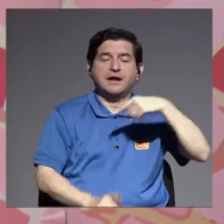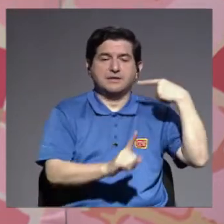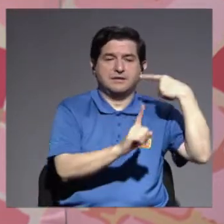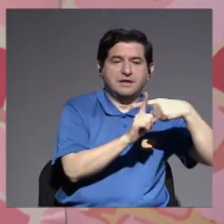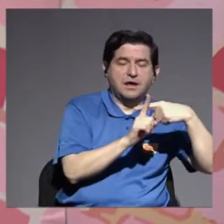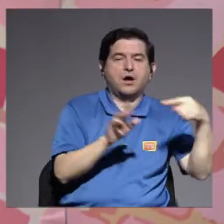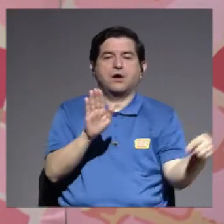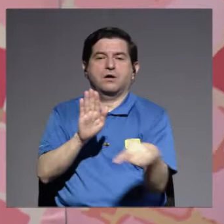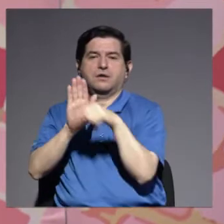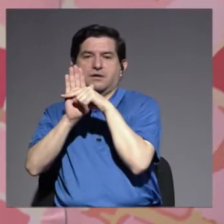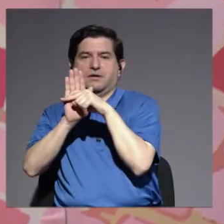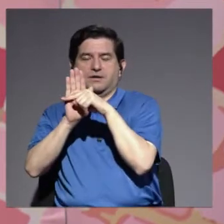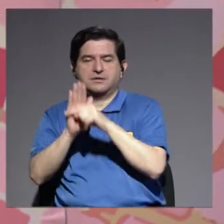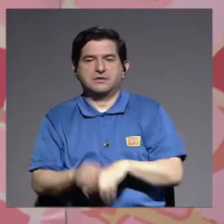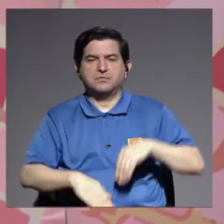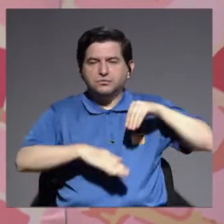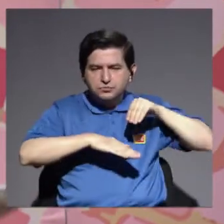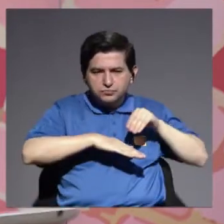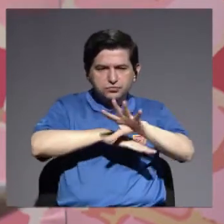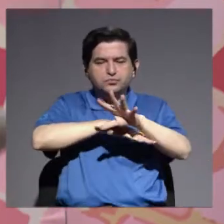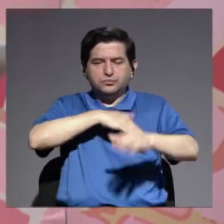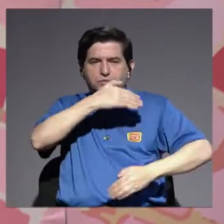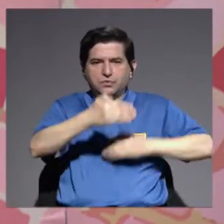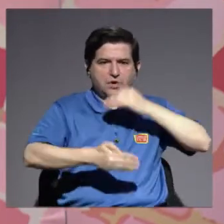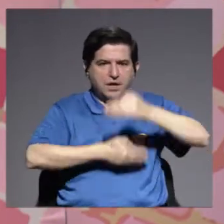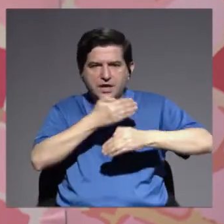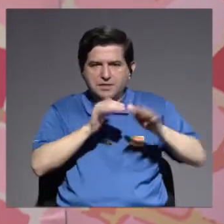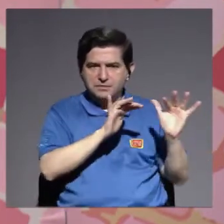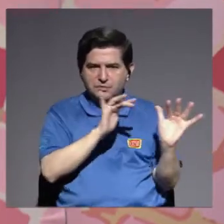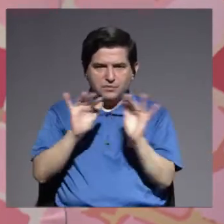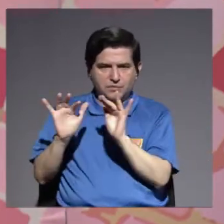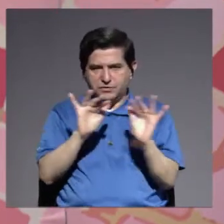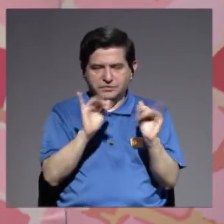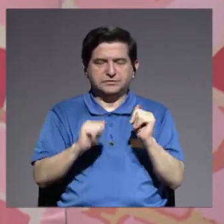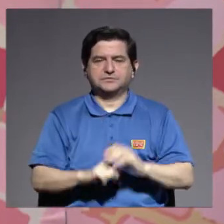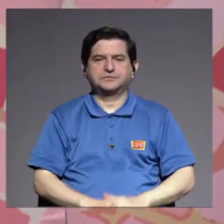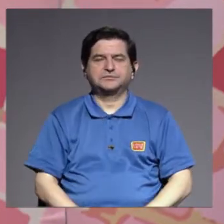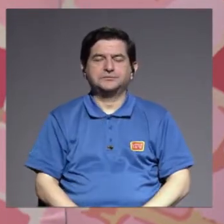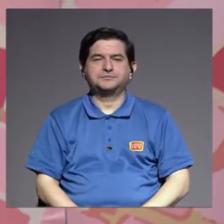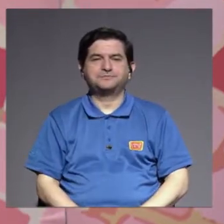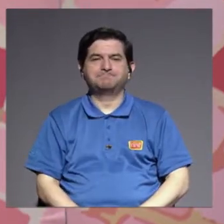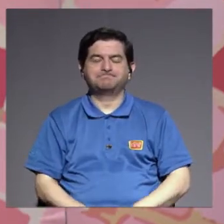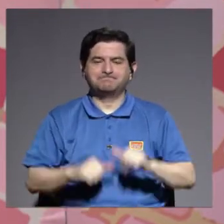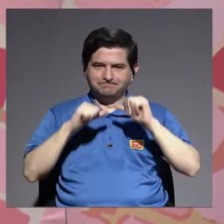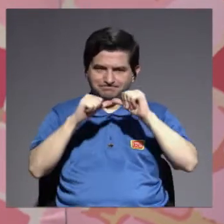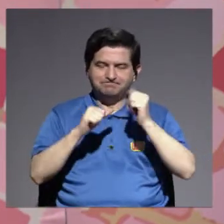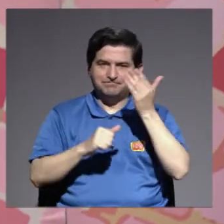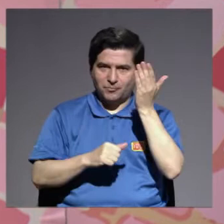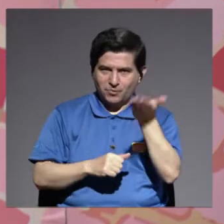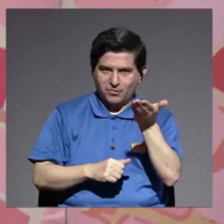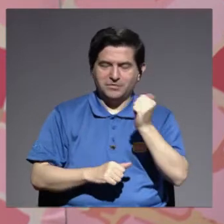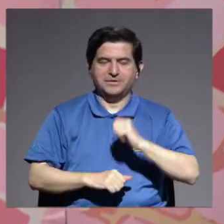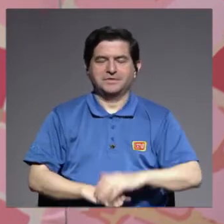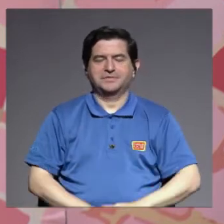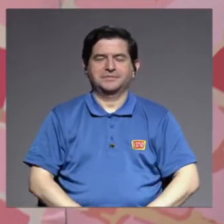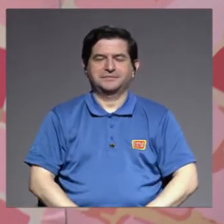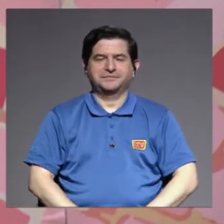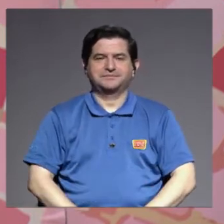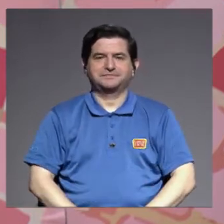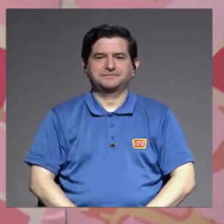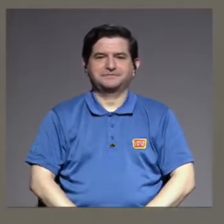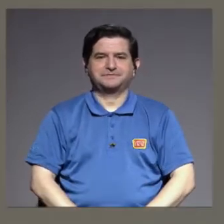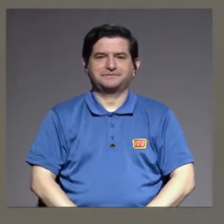y negativos que inciden en los procesos de digitalización. Valeria, la dejamos a usted con esa